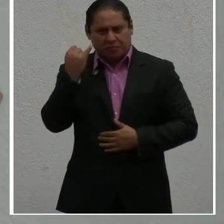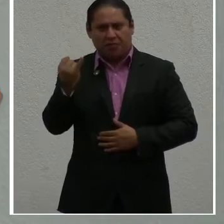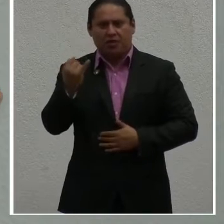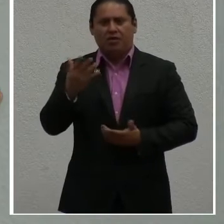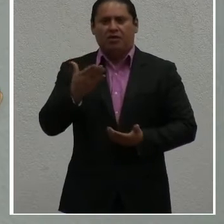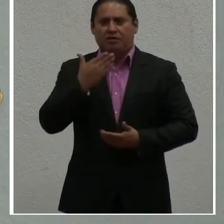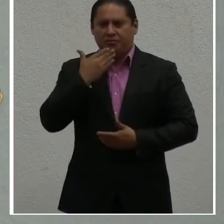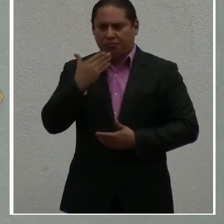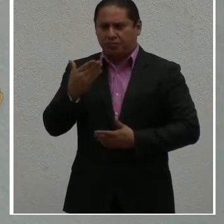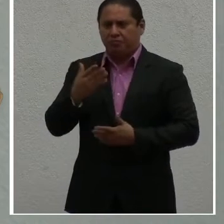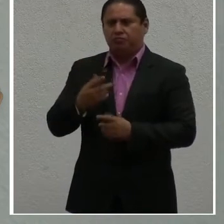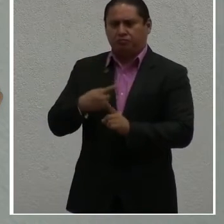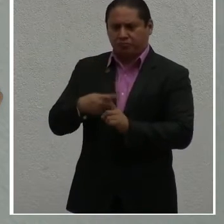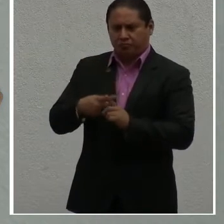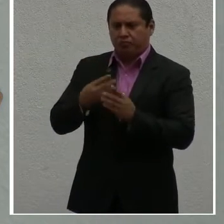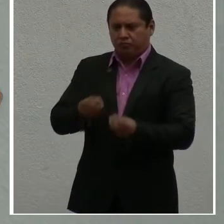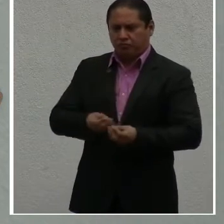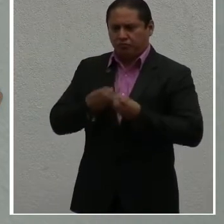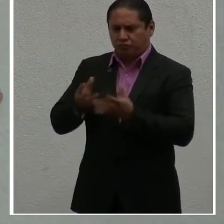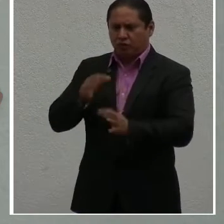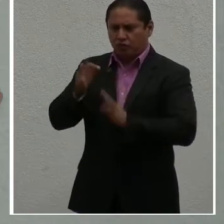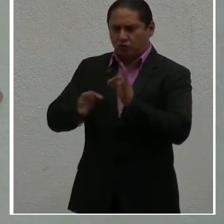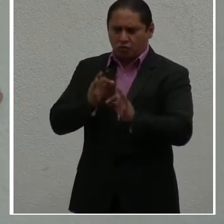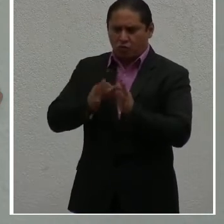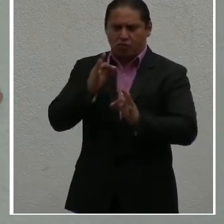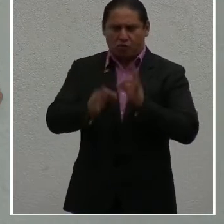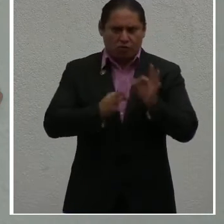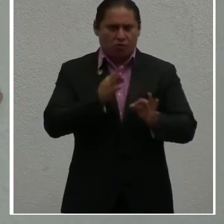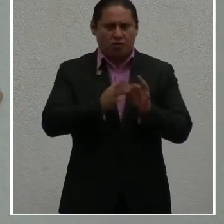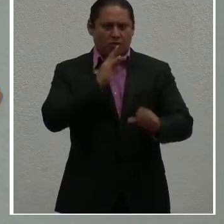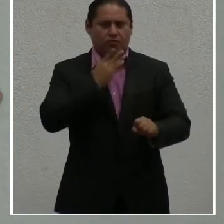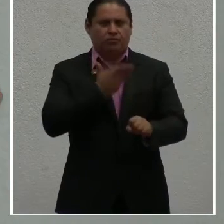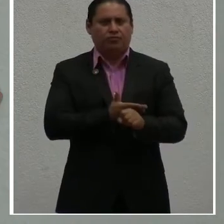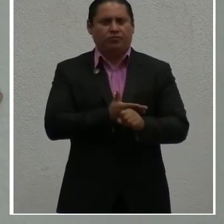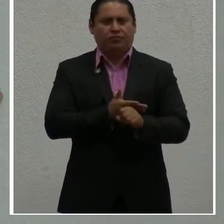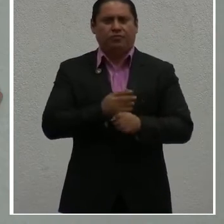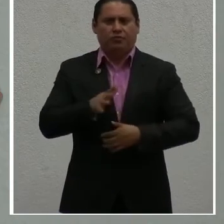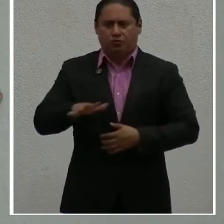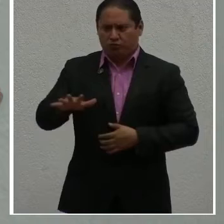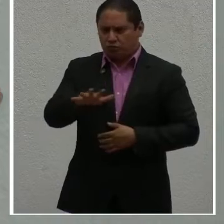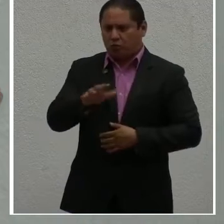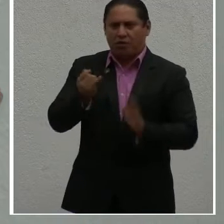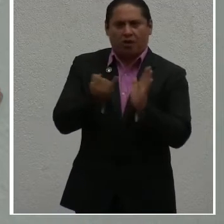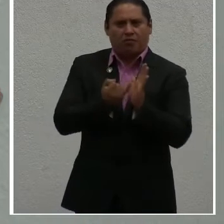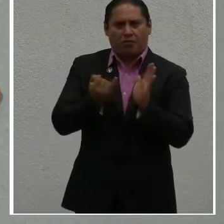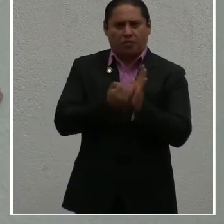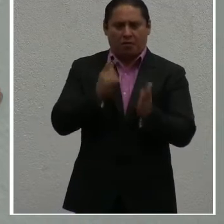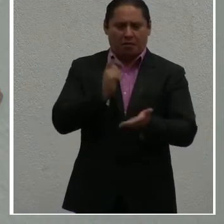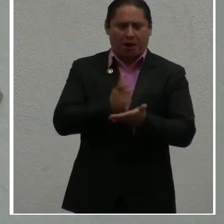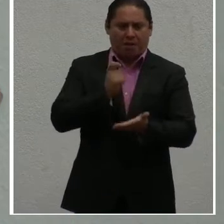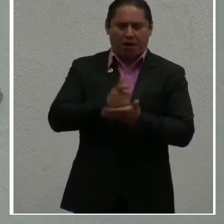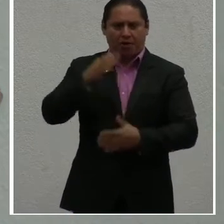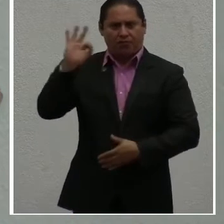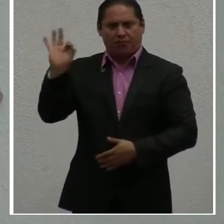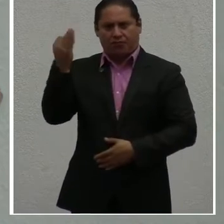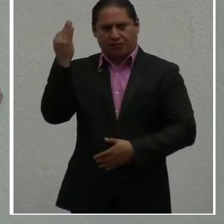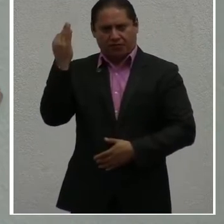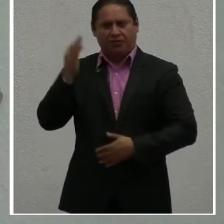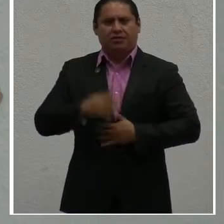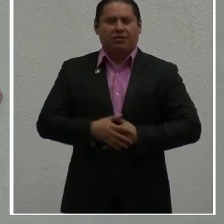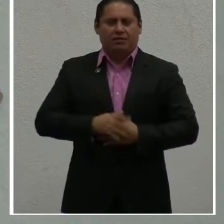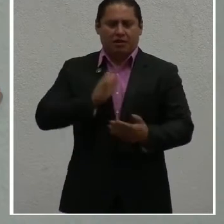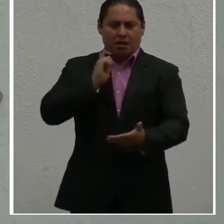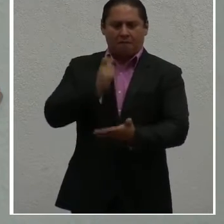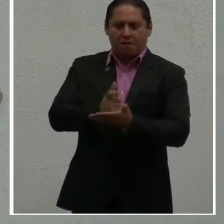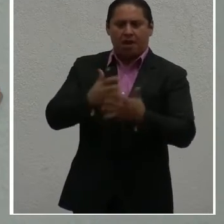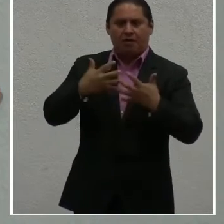pueden ser muchos. Las empresas cumplen con responsabilidades como son los pagos de impuestos federales. Los impuestos que pagan las